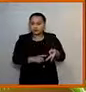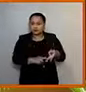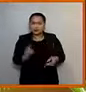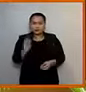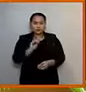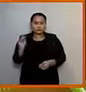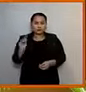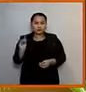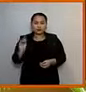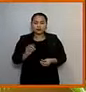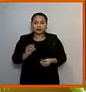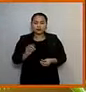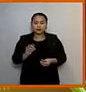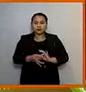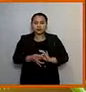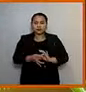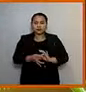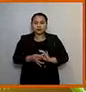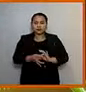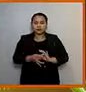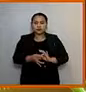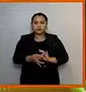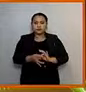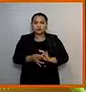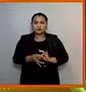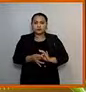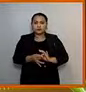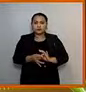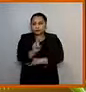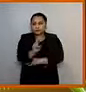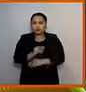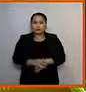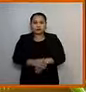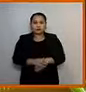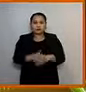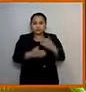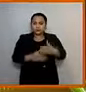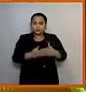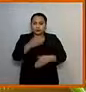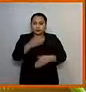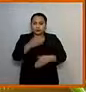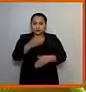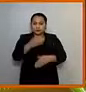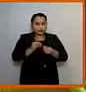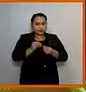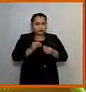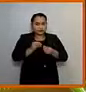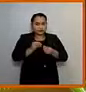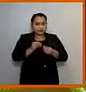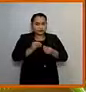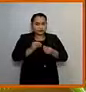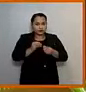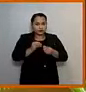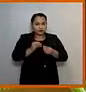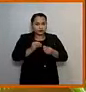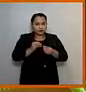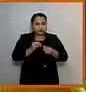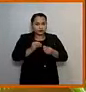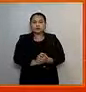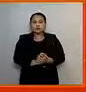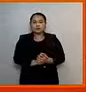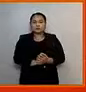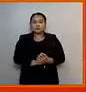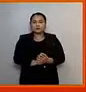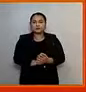derecho, otros números que lo relacionan 98 y 17. A continuación conoceremos el número ganador para más 1.